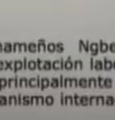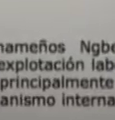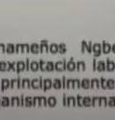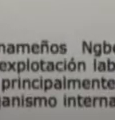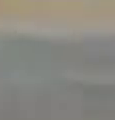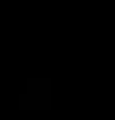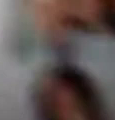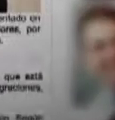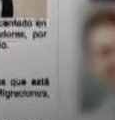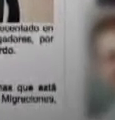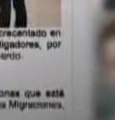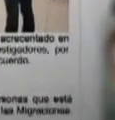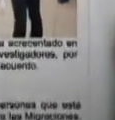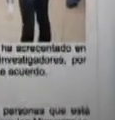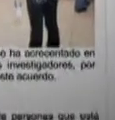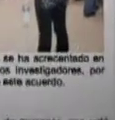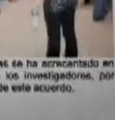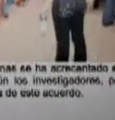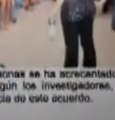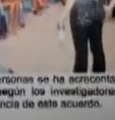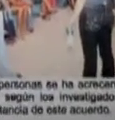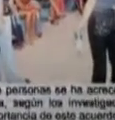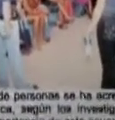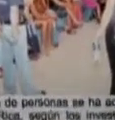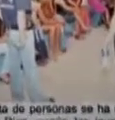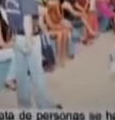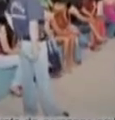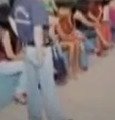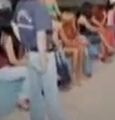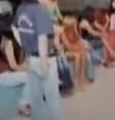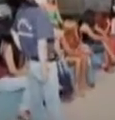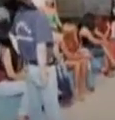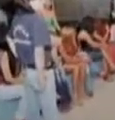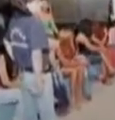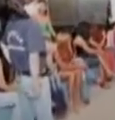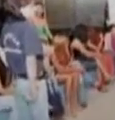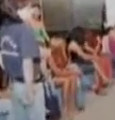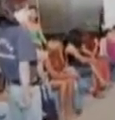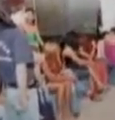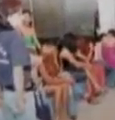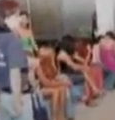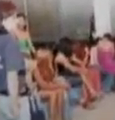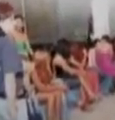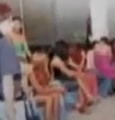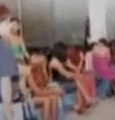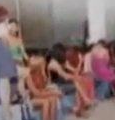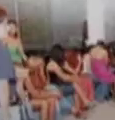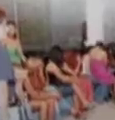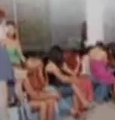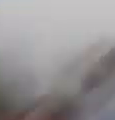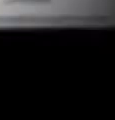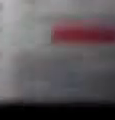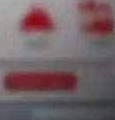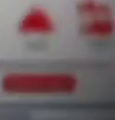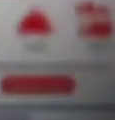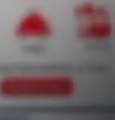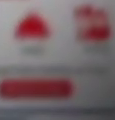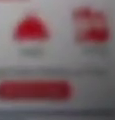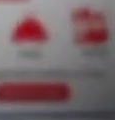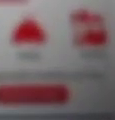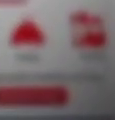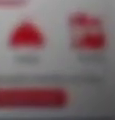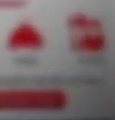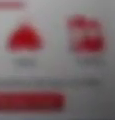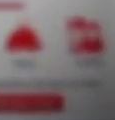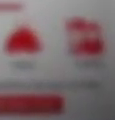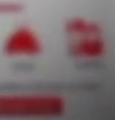muy importante, y es que nos confirman que Costa Rica es un país de origen, de destino y de tránsito para la trata de personas, que